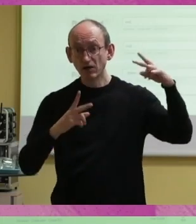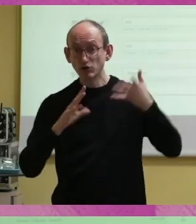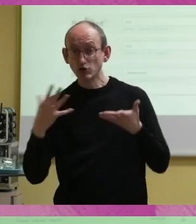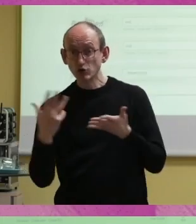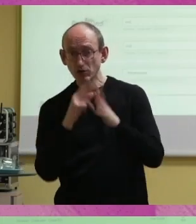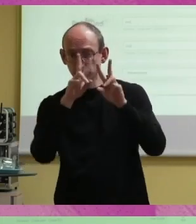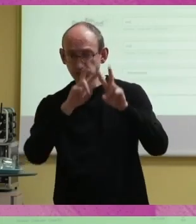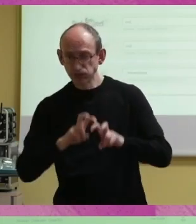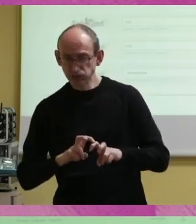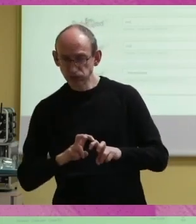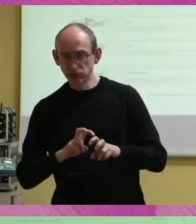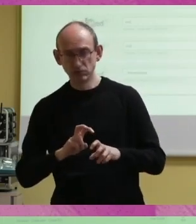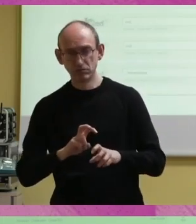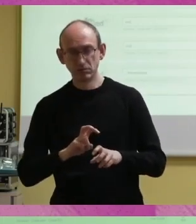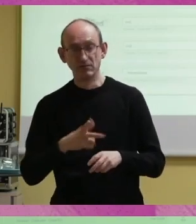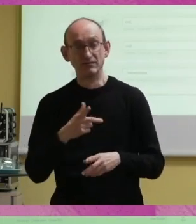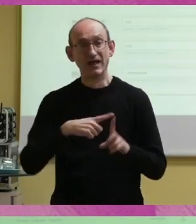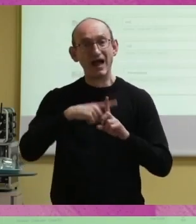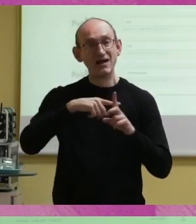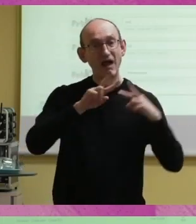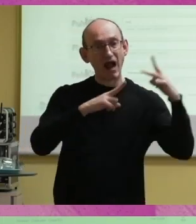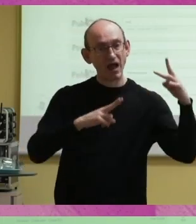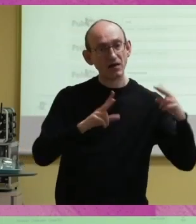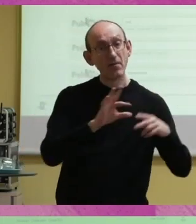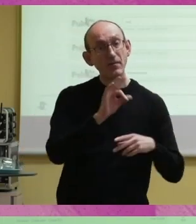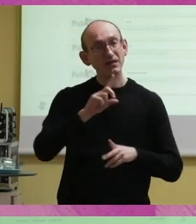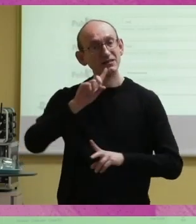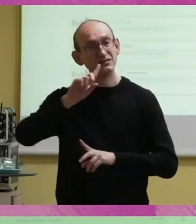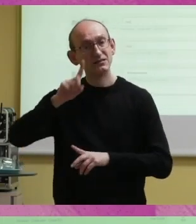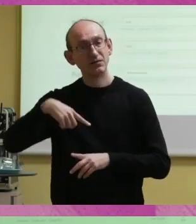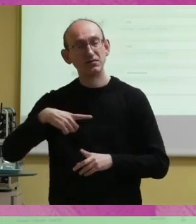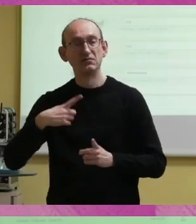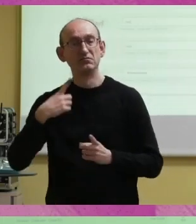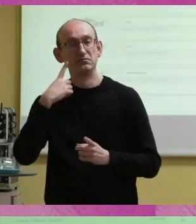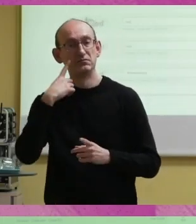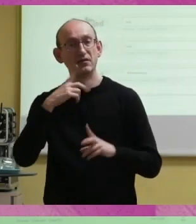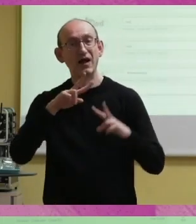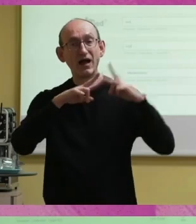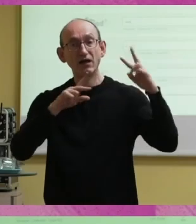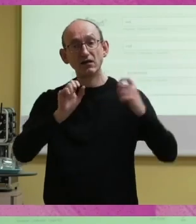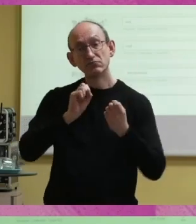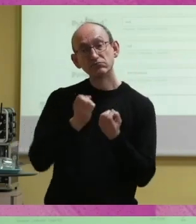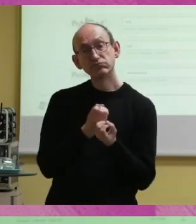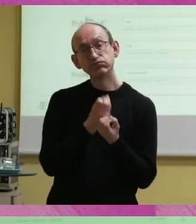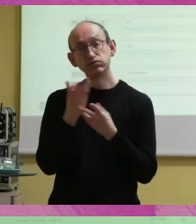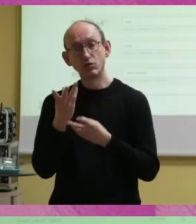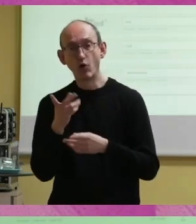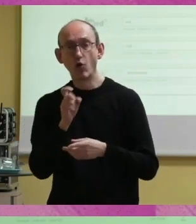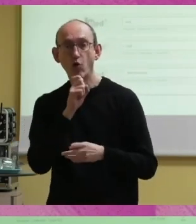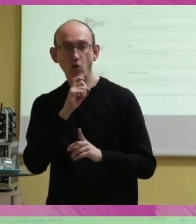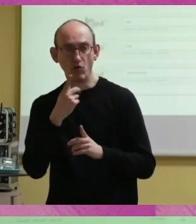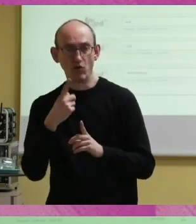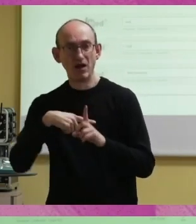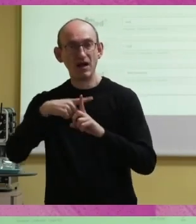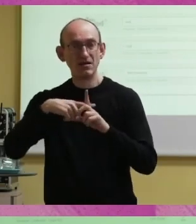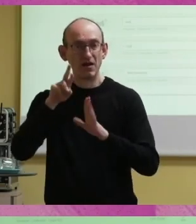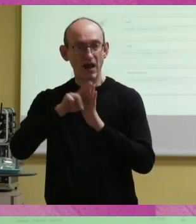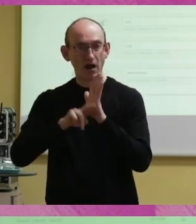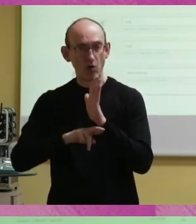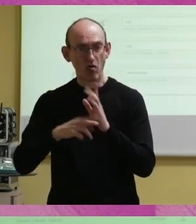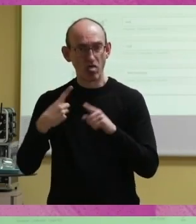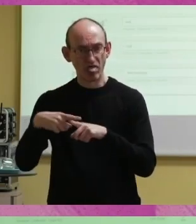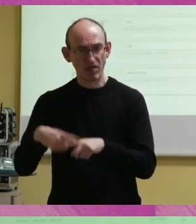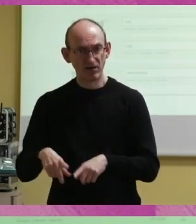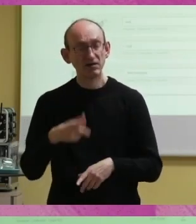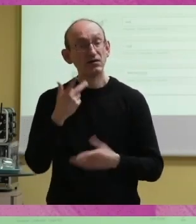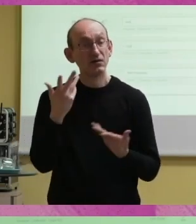podemos hacer a otros niveles, no solo a nivel de genes, sino a nivel de cómo se expresan estos genes, ¿no? Hay diferentes niveles de regulación y lo